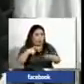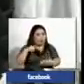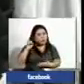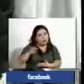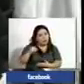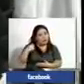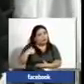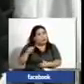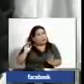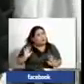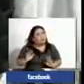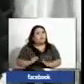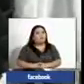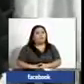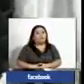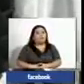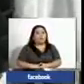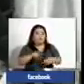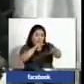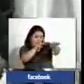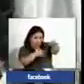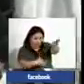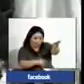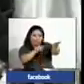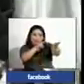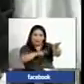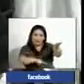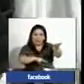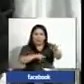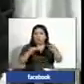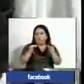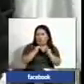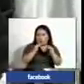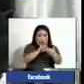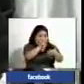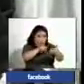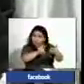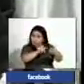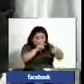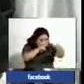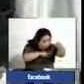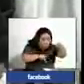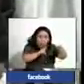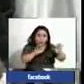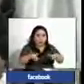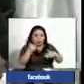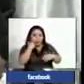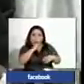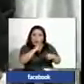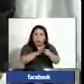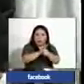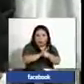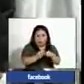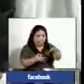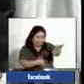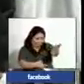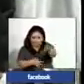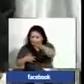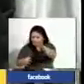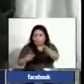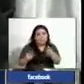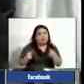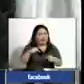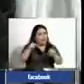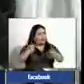ahora, ¿verdad? Y de ser negativo, pues también va a haber que hacer una valoración porque al margen de los dos resultados hay